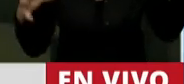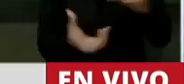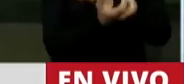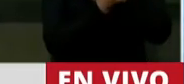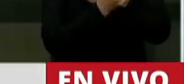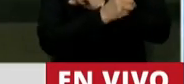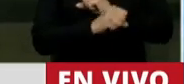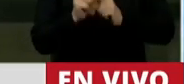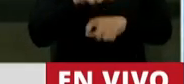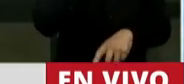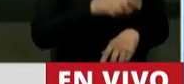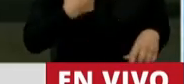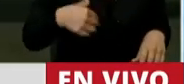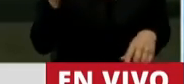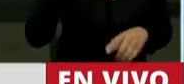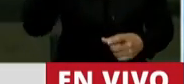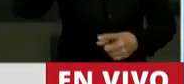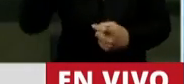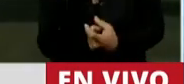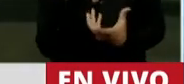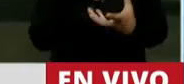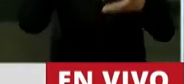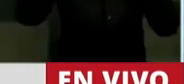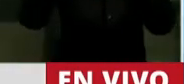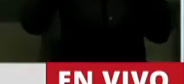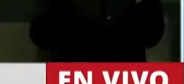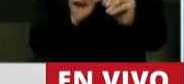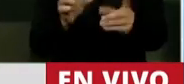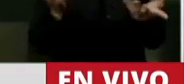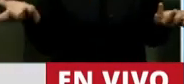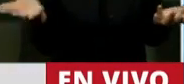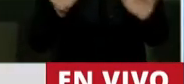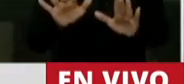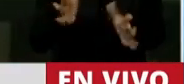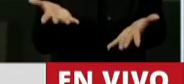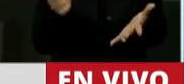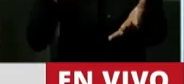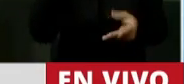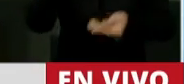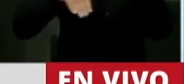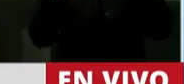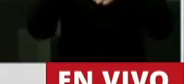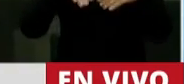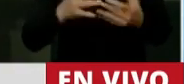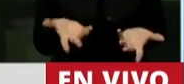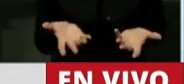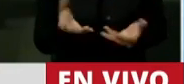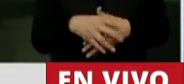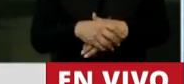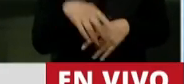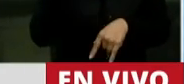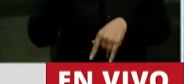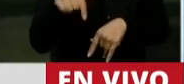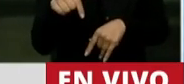país o a dramatizar. Estos son, me parece que es una exageración. Acá no hay que